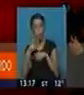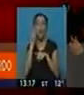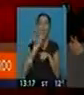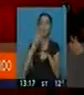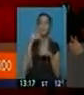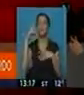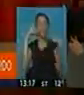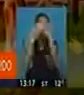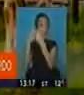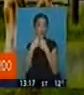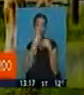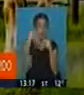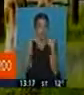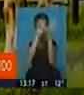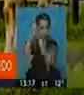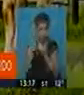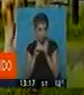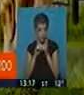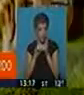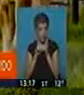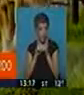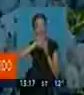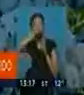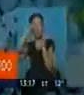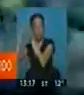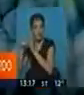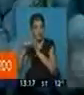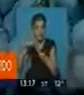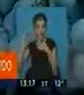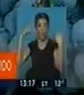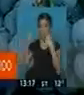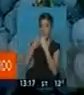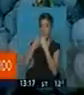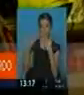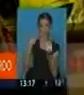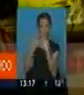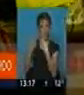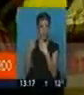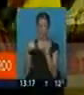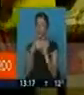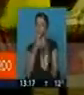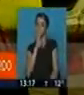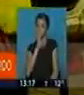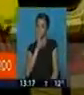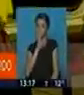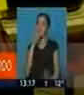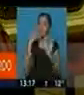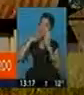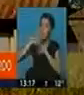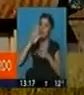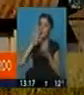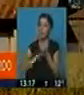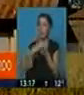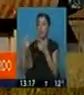tratados individuales de libre comercio de sus miembros con otros países, pero pidió prudencia, sobre todo en el actual marco